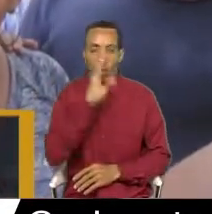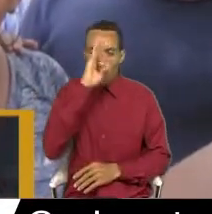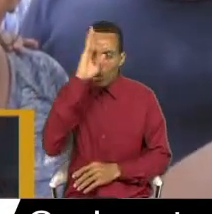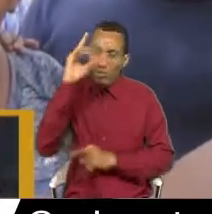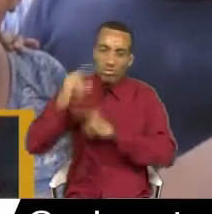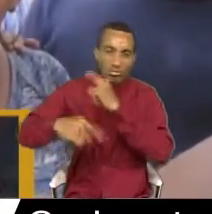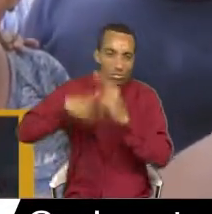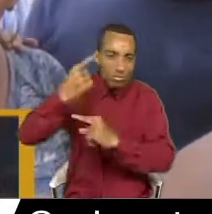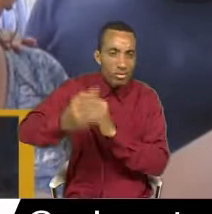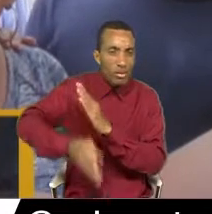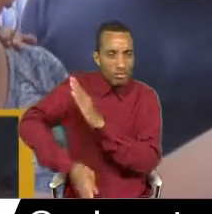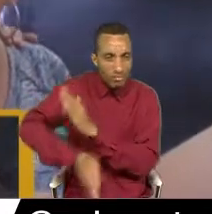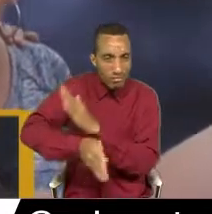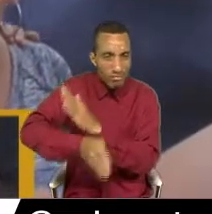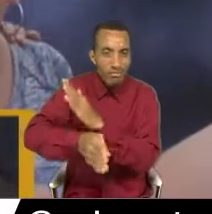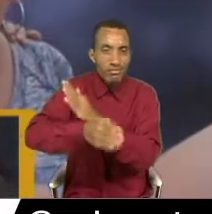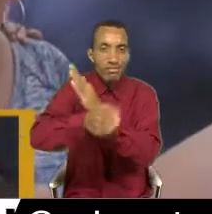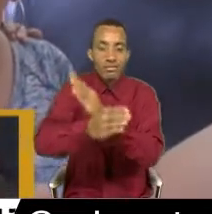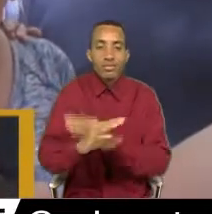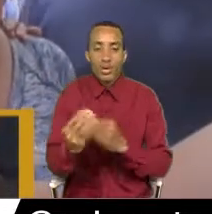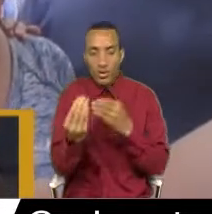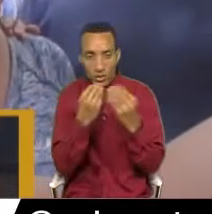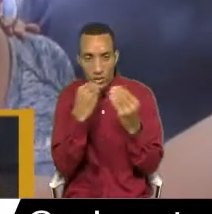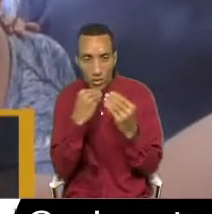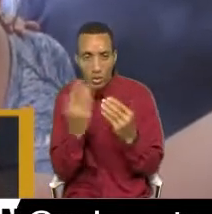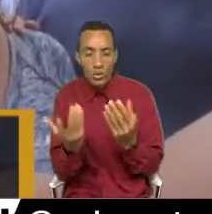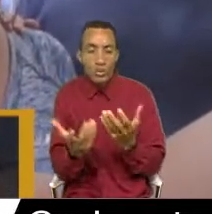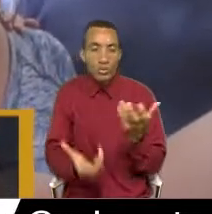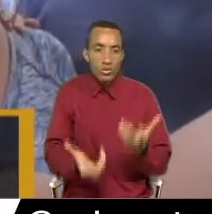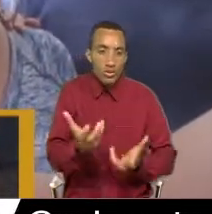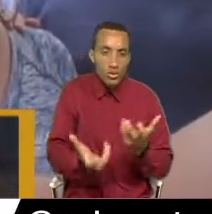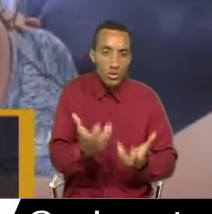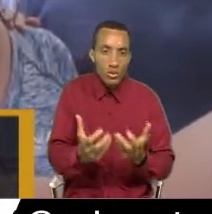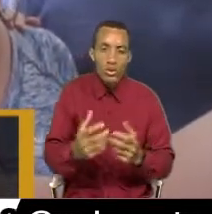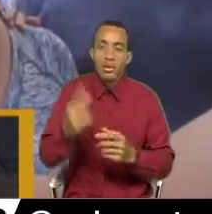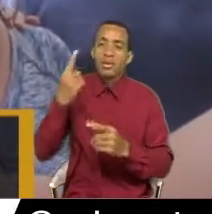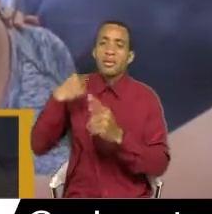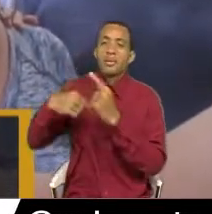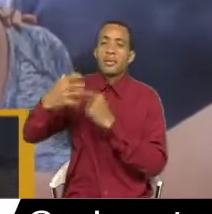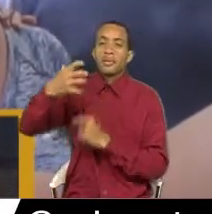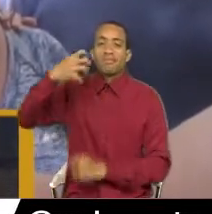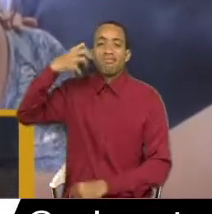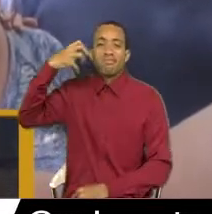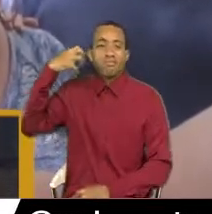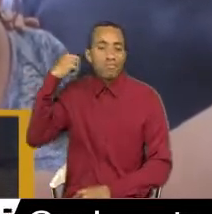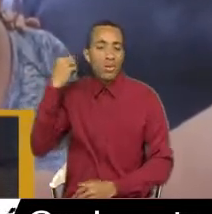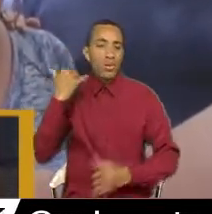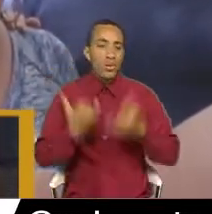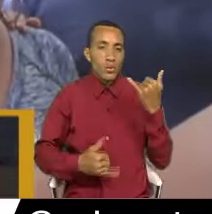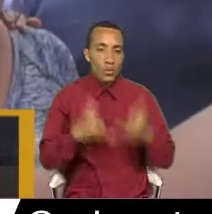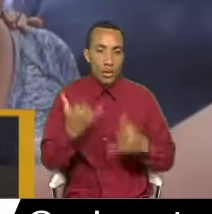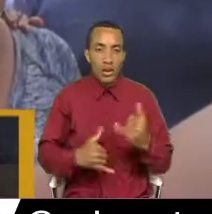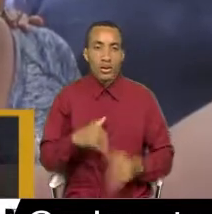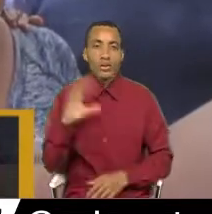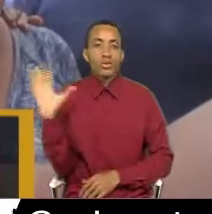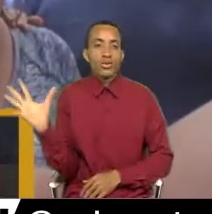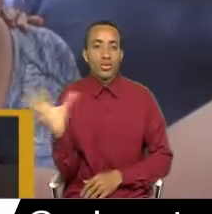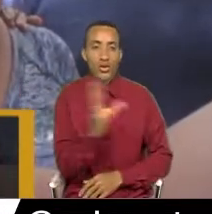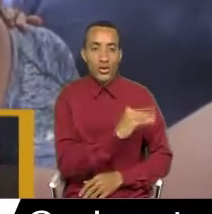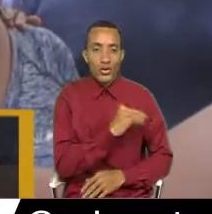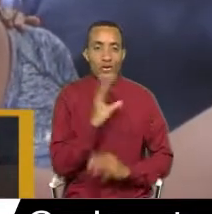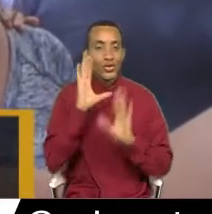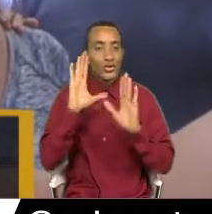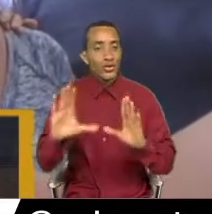tradiciones gastronómicas, culinarias y por supuesto de antaño, los juegos, todo lo que tiene que ver con esa